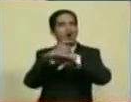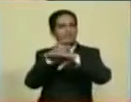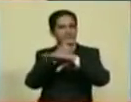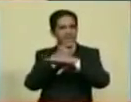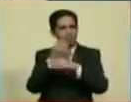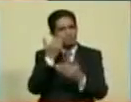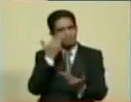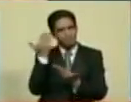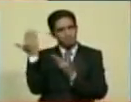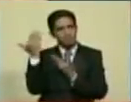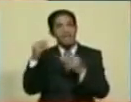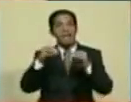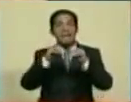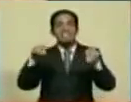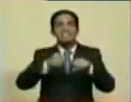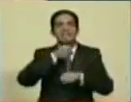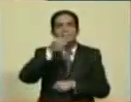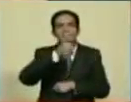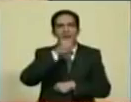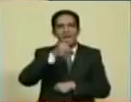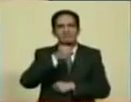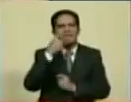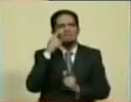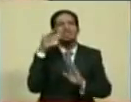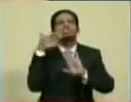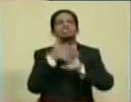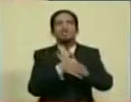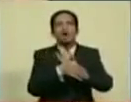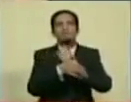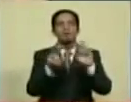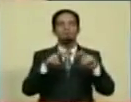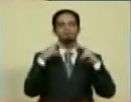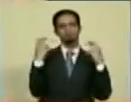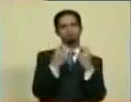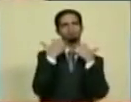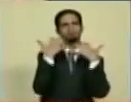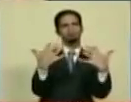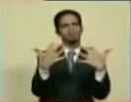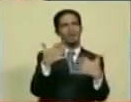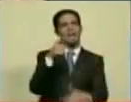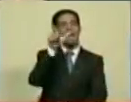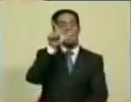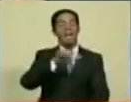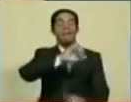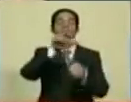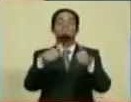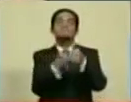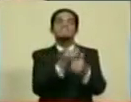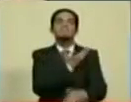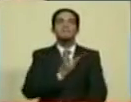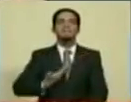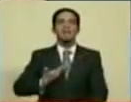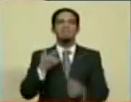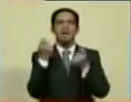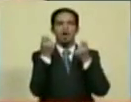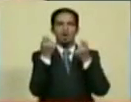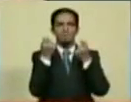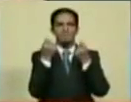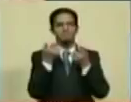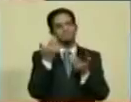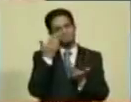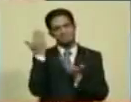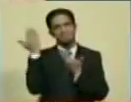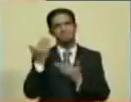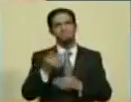nos informa en la sala de prensa Simón Bolívar acerca de la rueda de prensa que encabezará el vicepresidente sectorial de Economía. Carlos, estamos